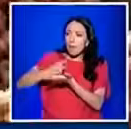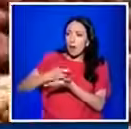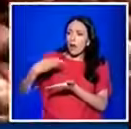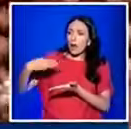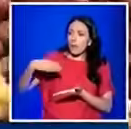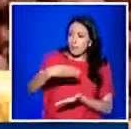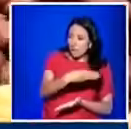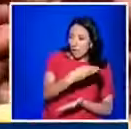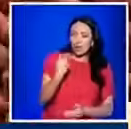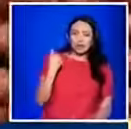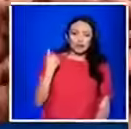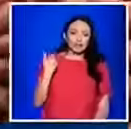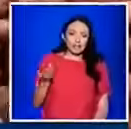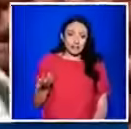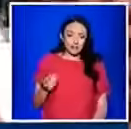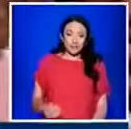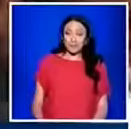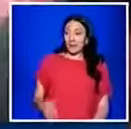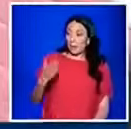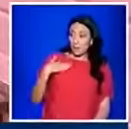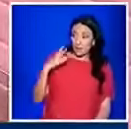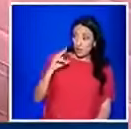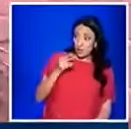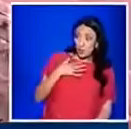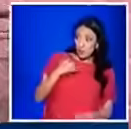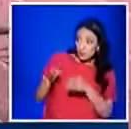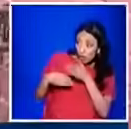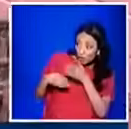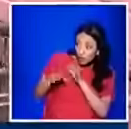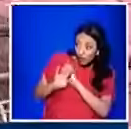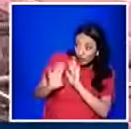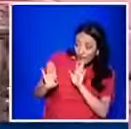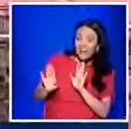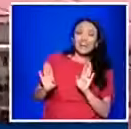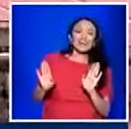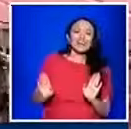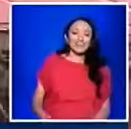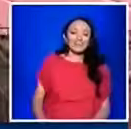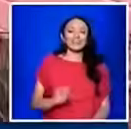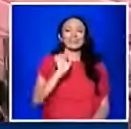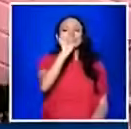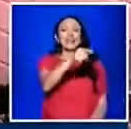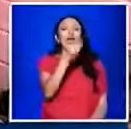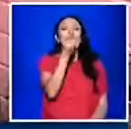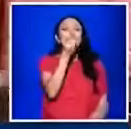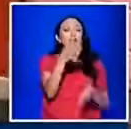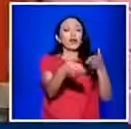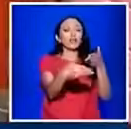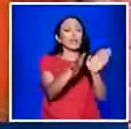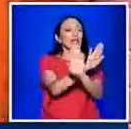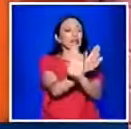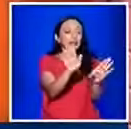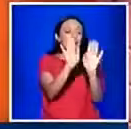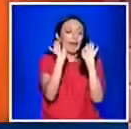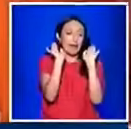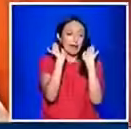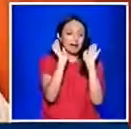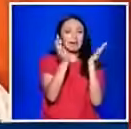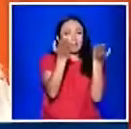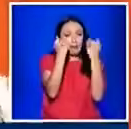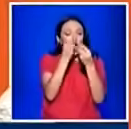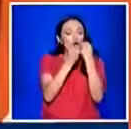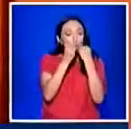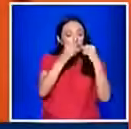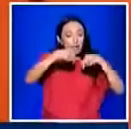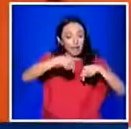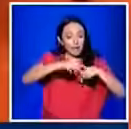no?, a las que no nos gusta cocinar en casita, también tenemos la sección de alimentos preparados para que vengan y